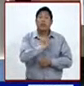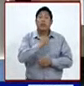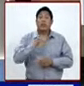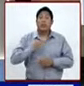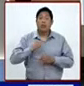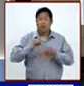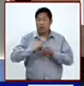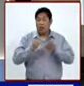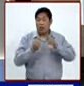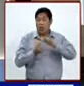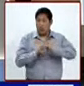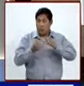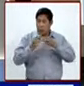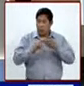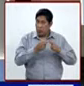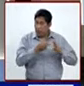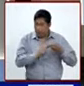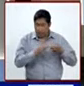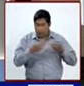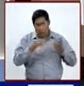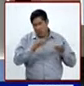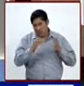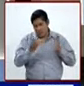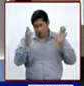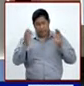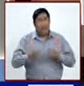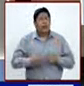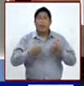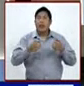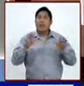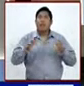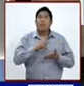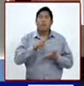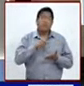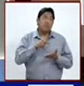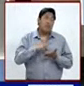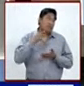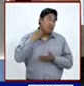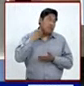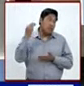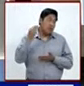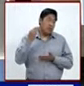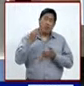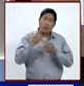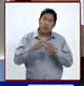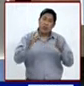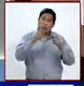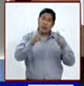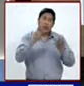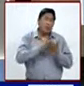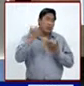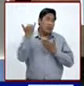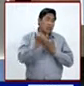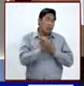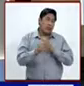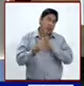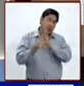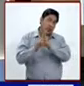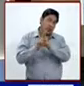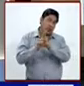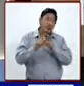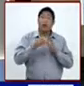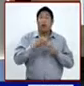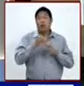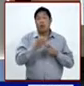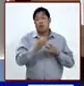Legislativa Plurinacional, se han presentado ya varios proyectos de ley y la pregunta es, ¿se queda en decreto o siempre va a ser